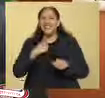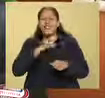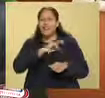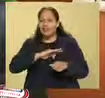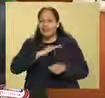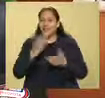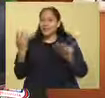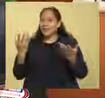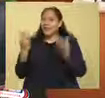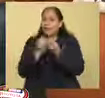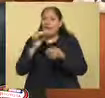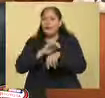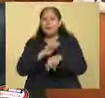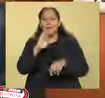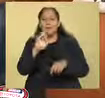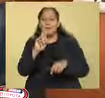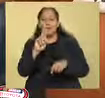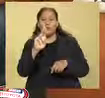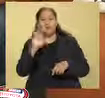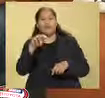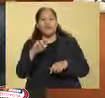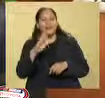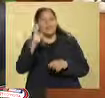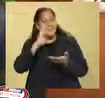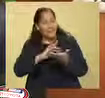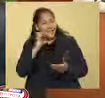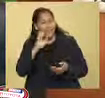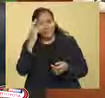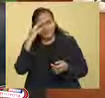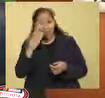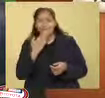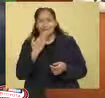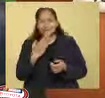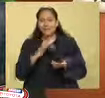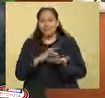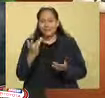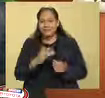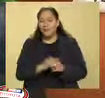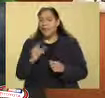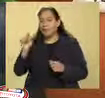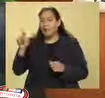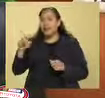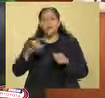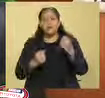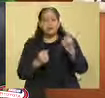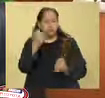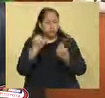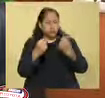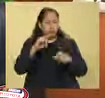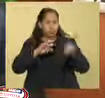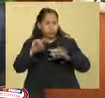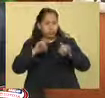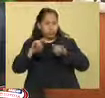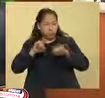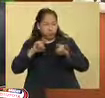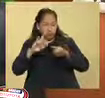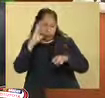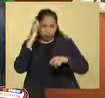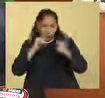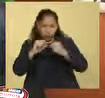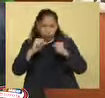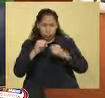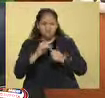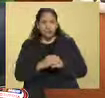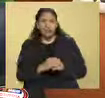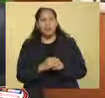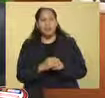feliz porque estoy con mi amigo rubén rovelo como está rubén asean rodrigo muy bien evidentemente pues es piloto de coches no si no fuera por la manguera